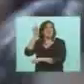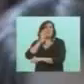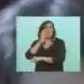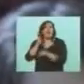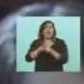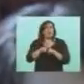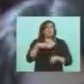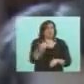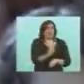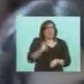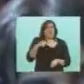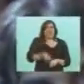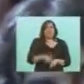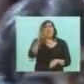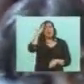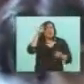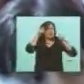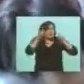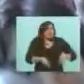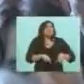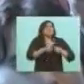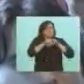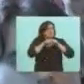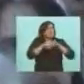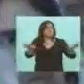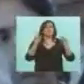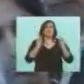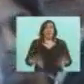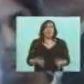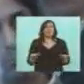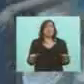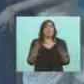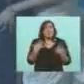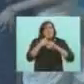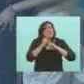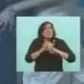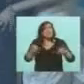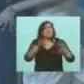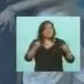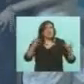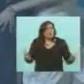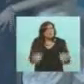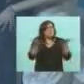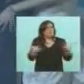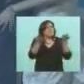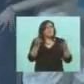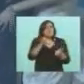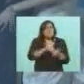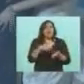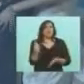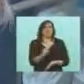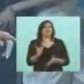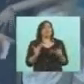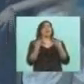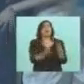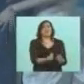que nuestros valores, los argentinos, también tengan esa difusión, ese desarrollo y por eso lo apoyamos,